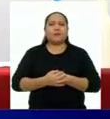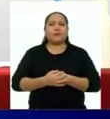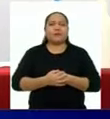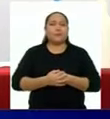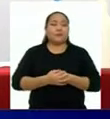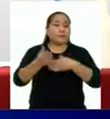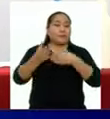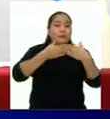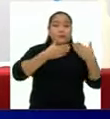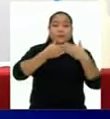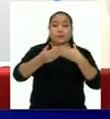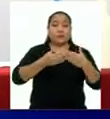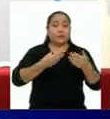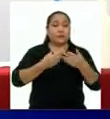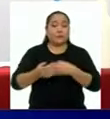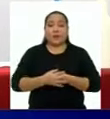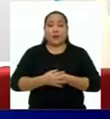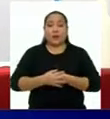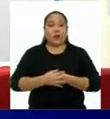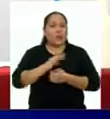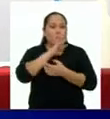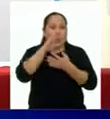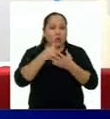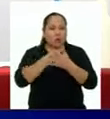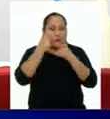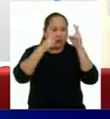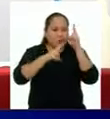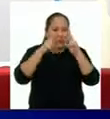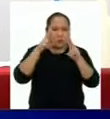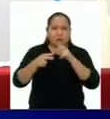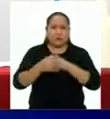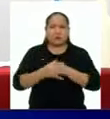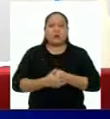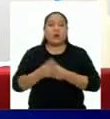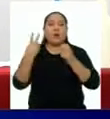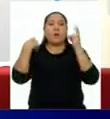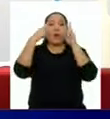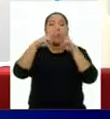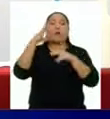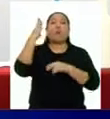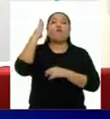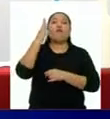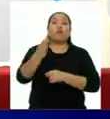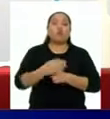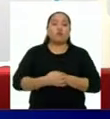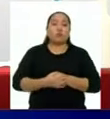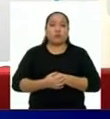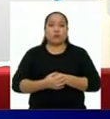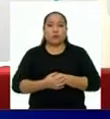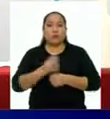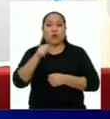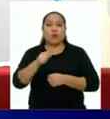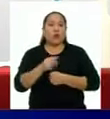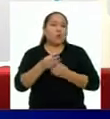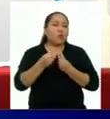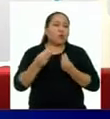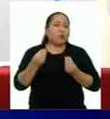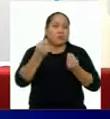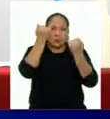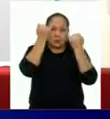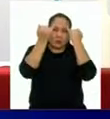A pesar de todo lo que nos ha pasado, vemos el futuro con mucha